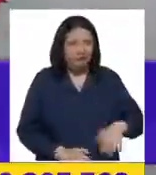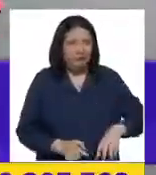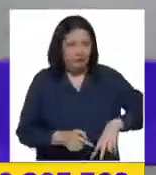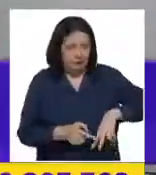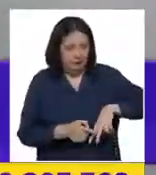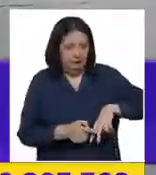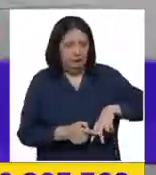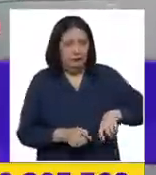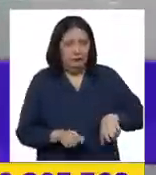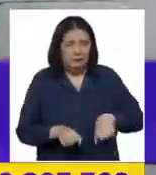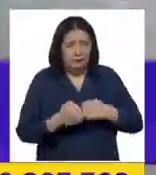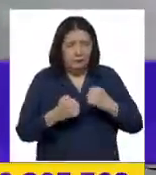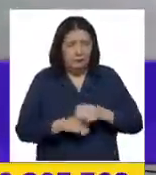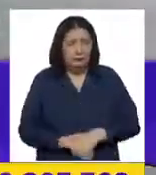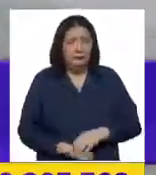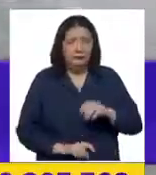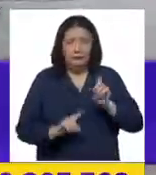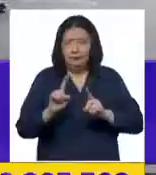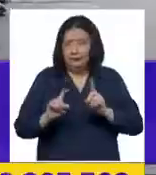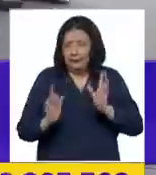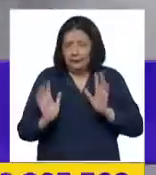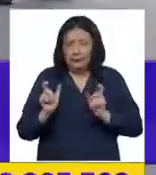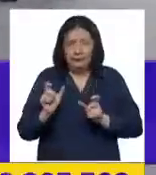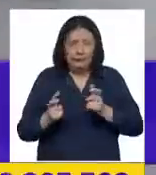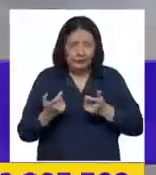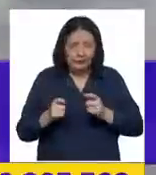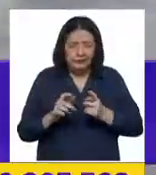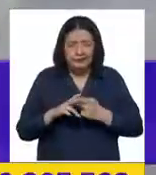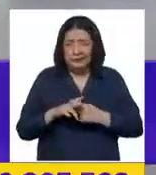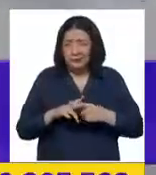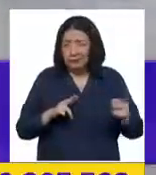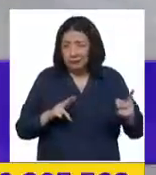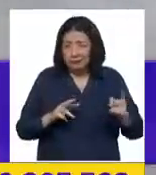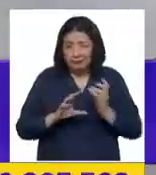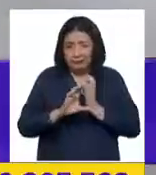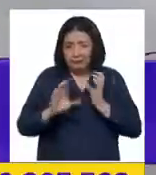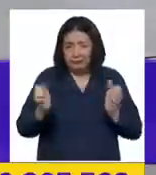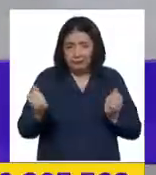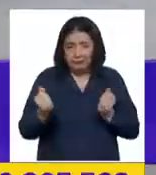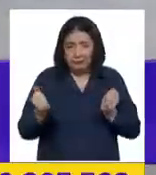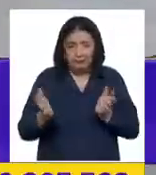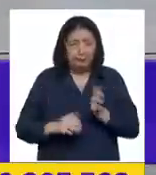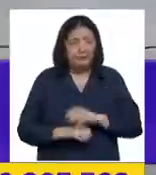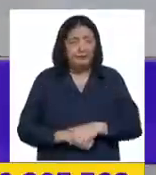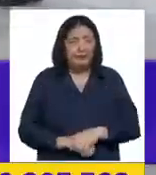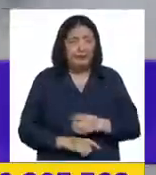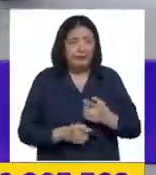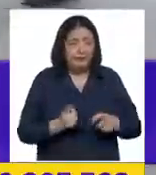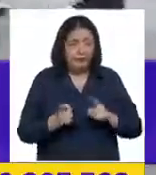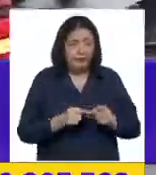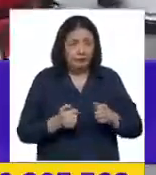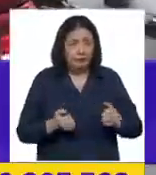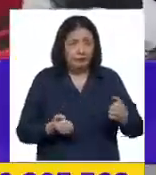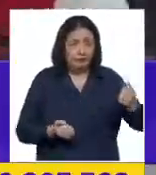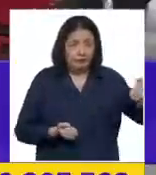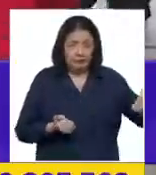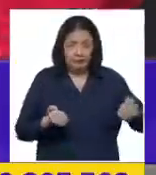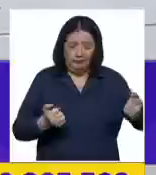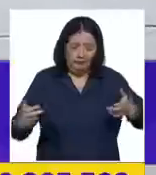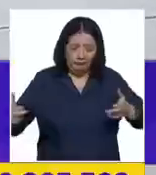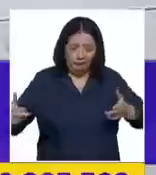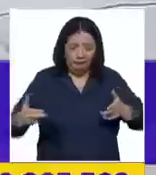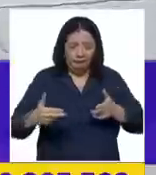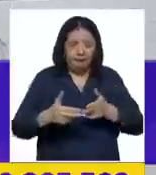rota. Algunos intentaron escapar de la combi y al momento en que choca con este